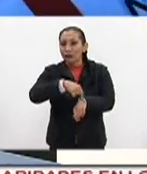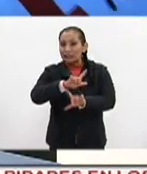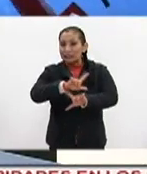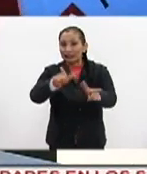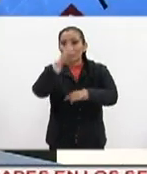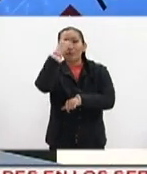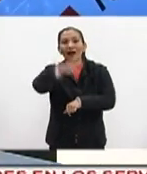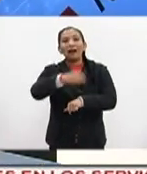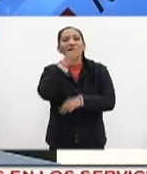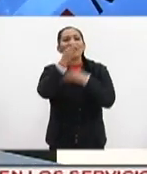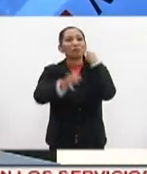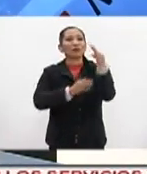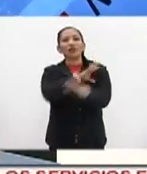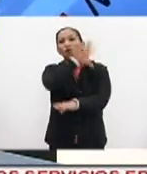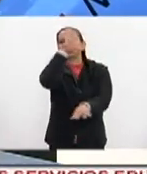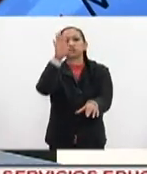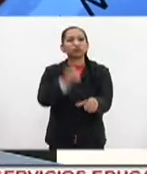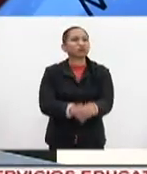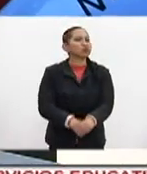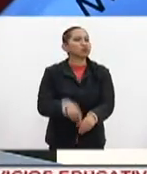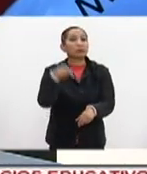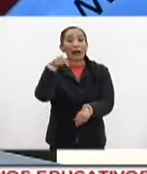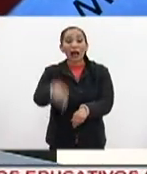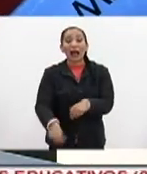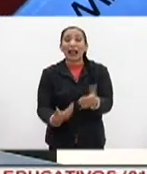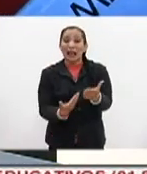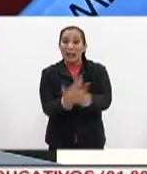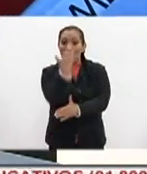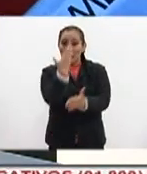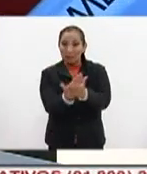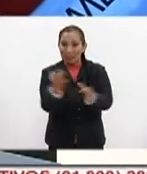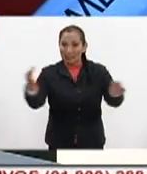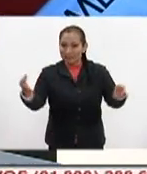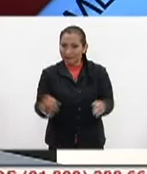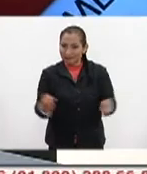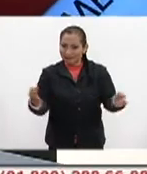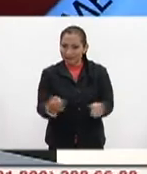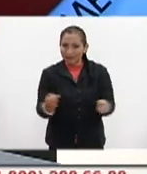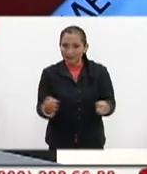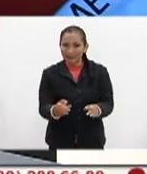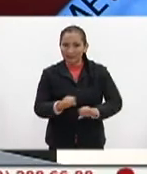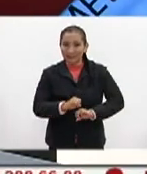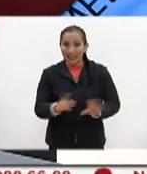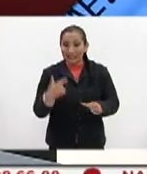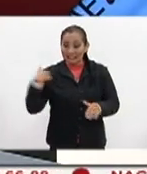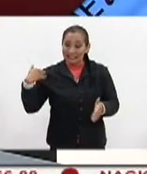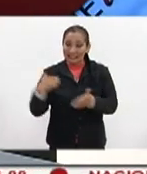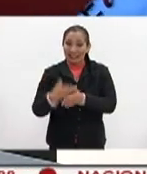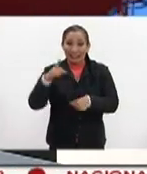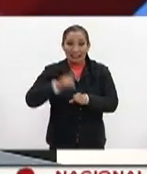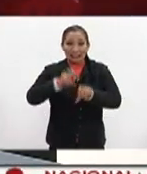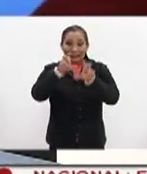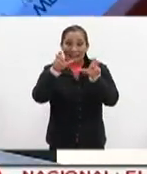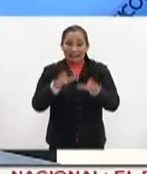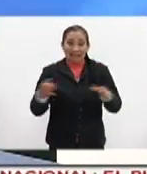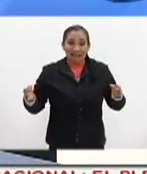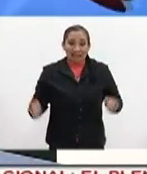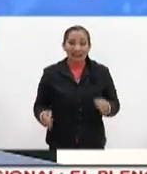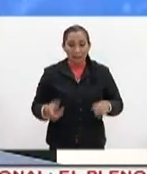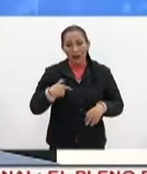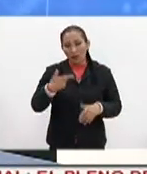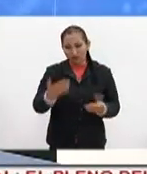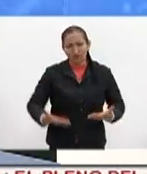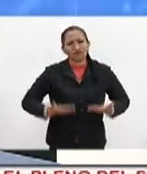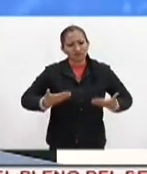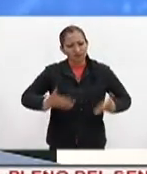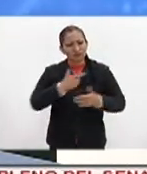Estamos listos para llevarles toda la información en esta mañana fría, como por supuesto estos días invernales, pero nosotros con